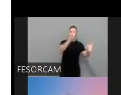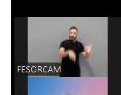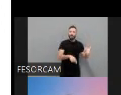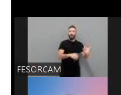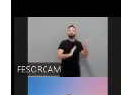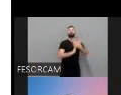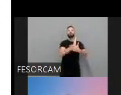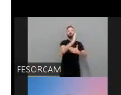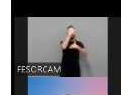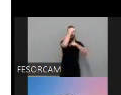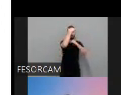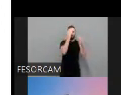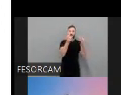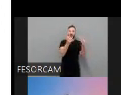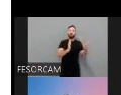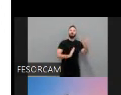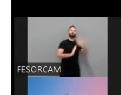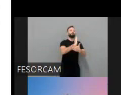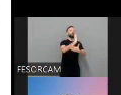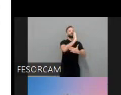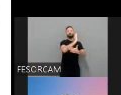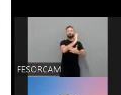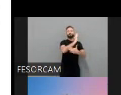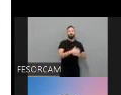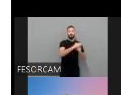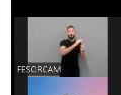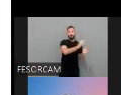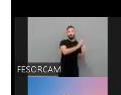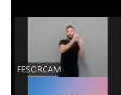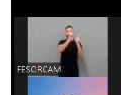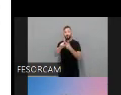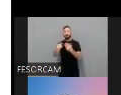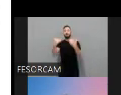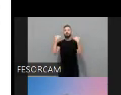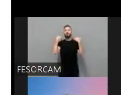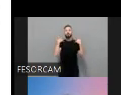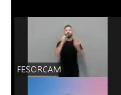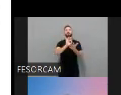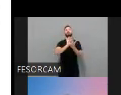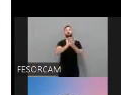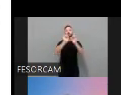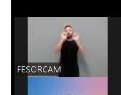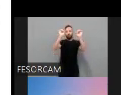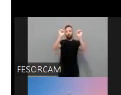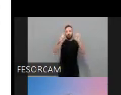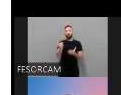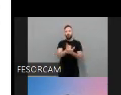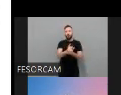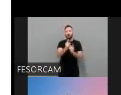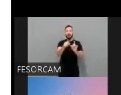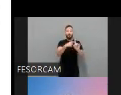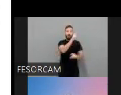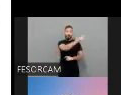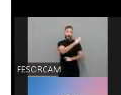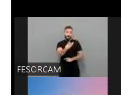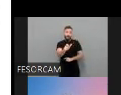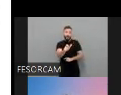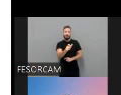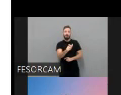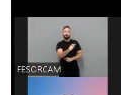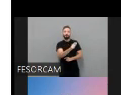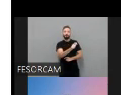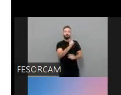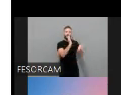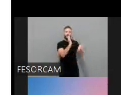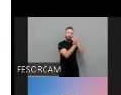la atención temprana en los servicios sociosanitarios, pasando la competencia a los servicios educativos y privando a estas personas de los